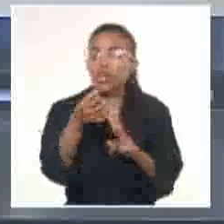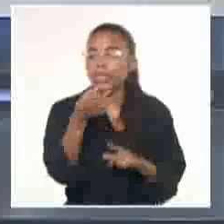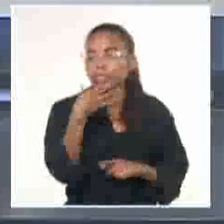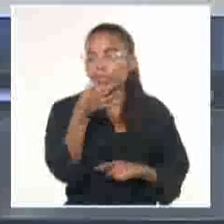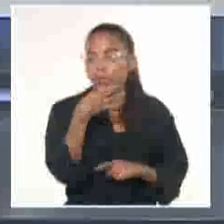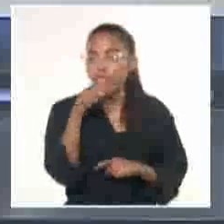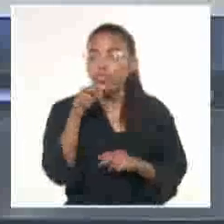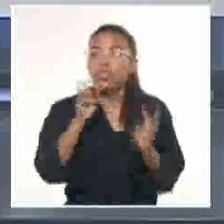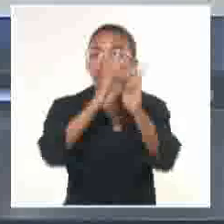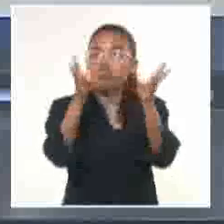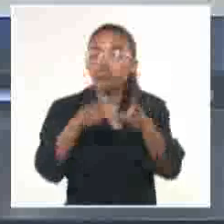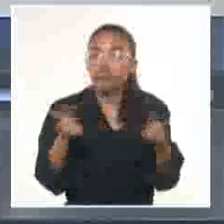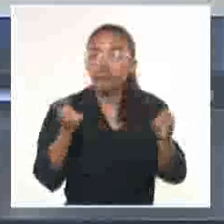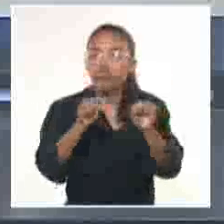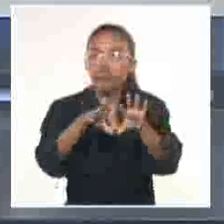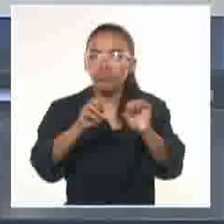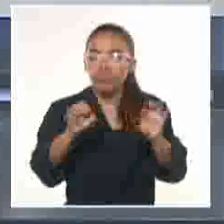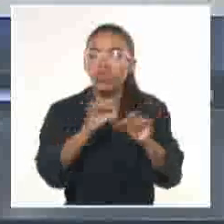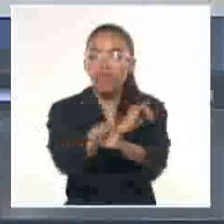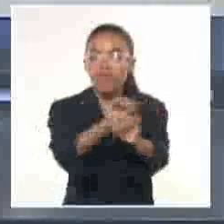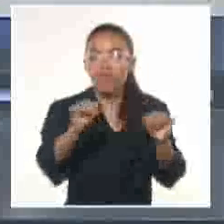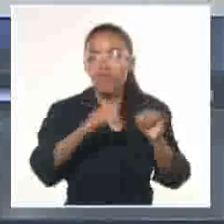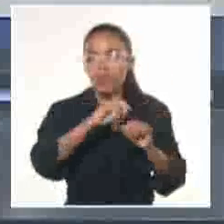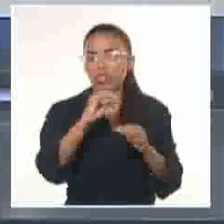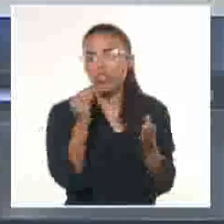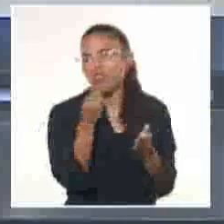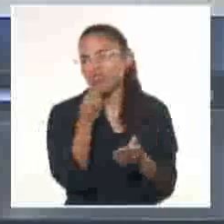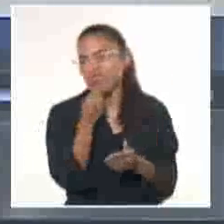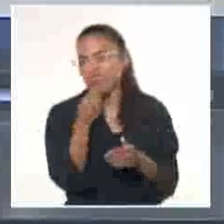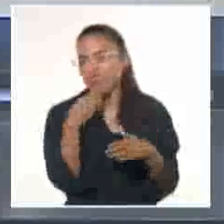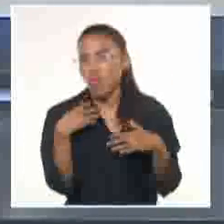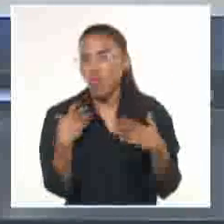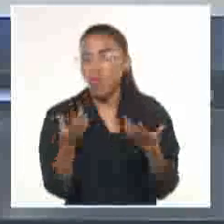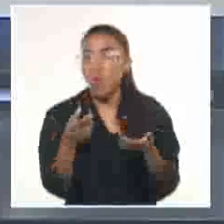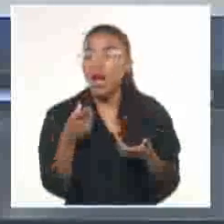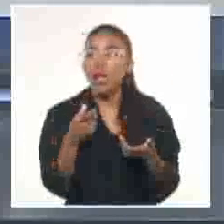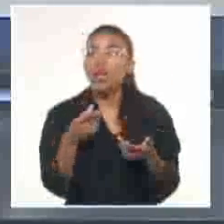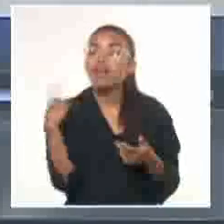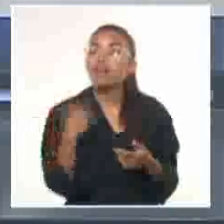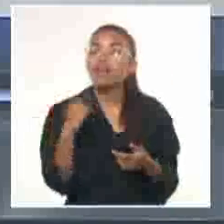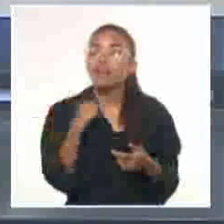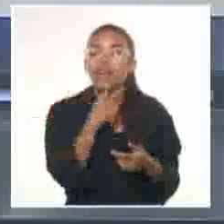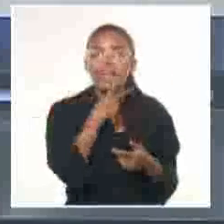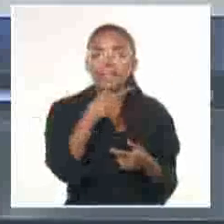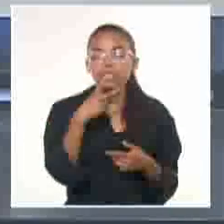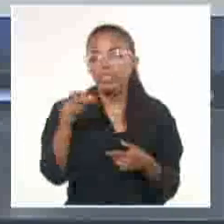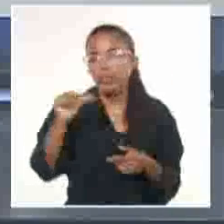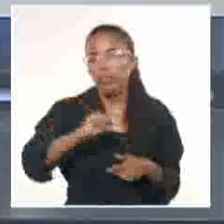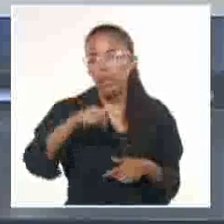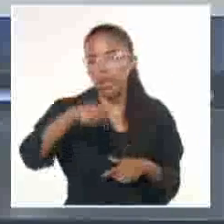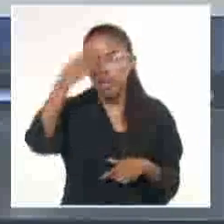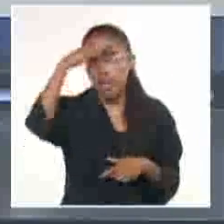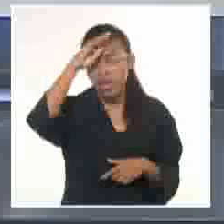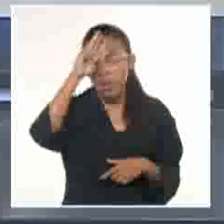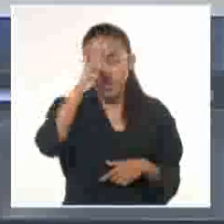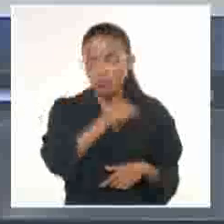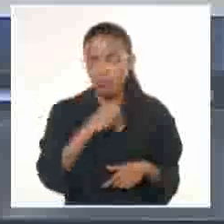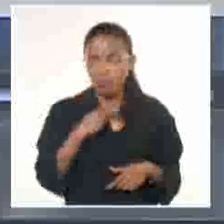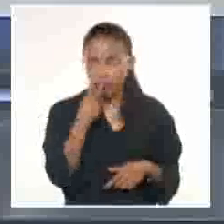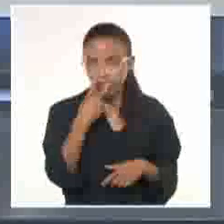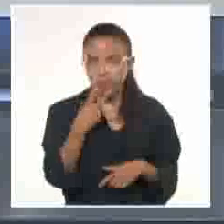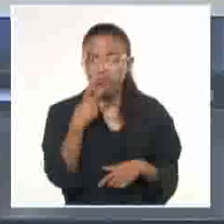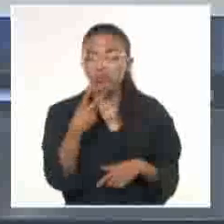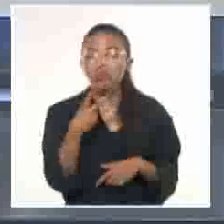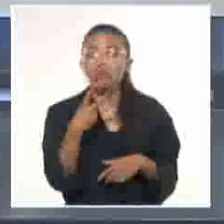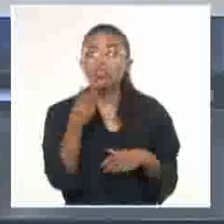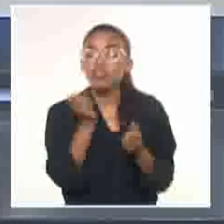comenzaron a circular noticias falsas sobre una presunta mala praxis del sistema sanitario en nuestro país. Para esclarecer los hechos, comparecieron esta mañana